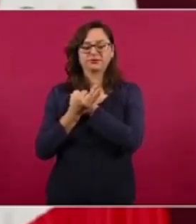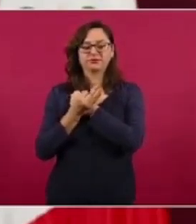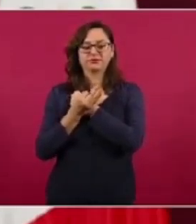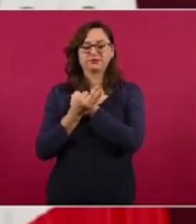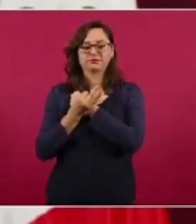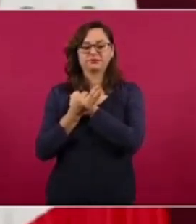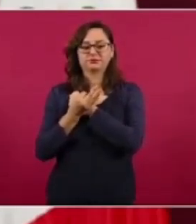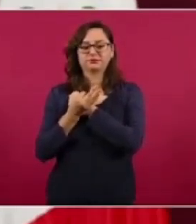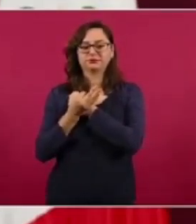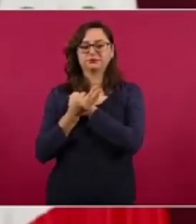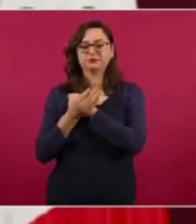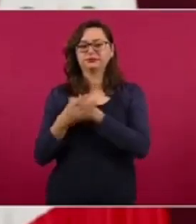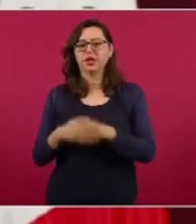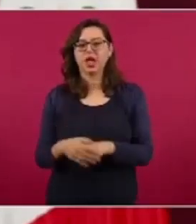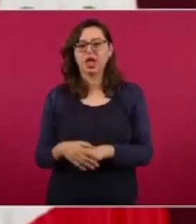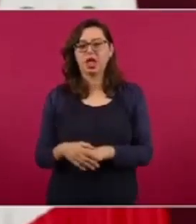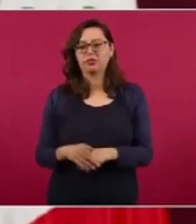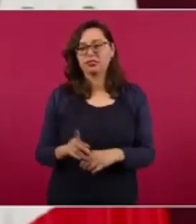es centrista,